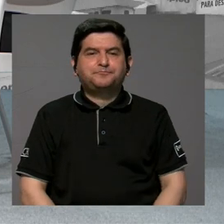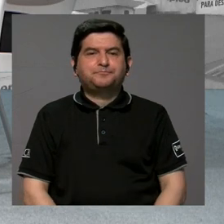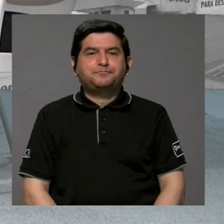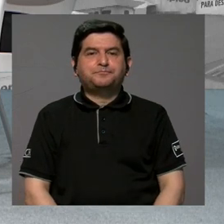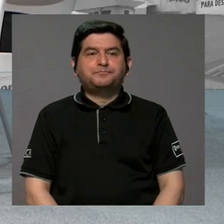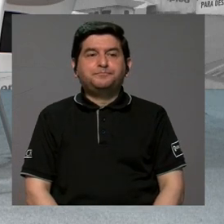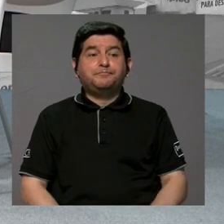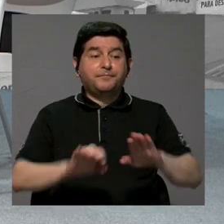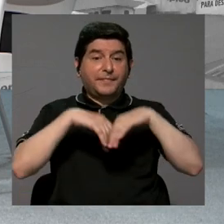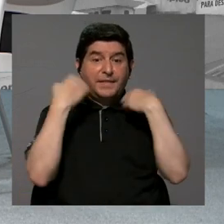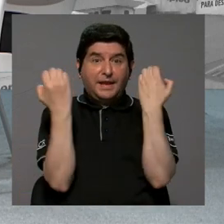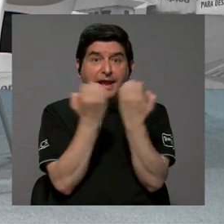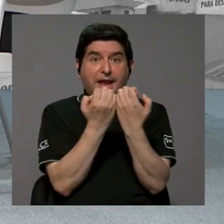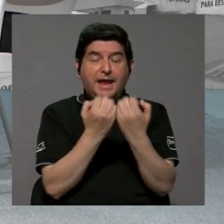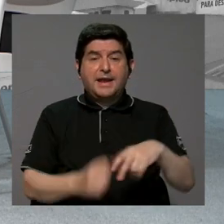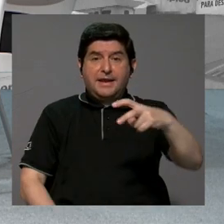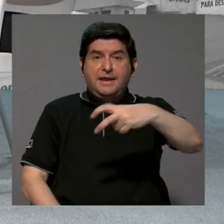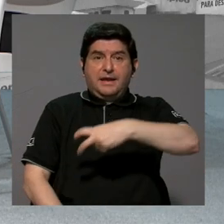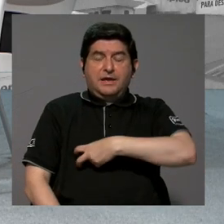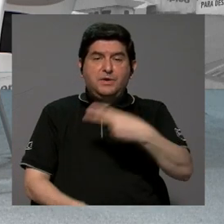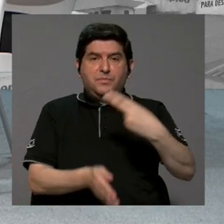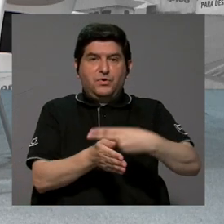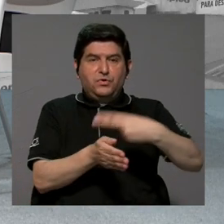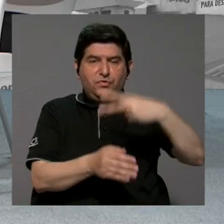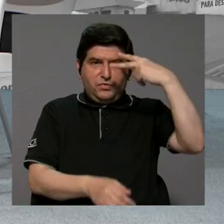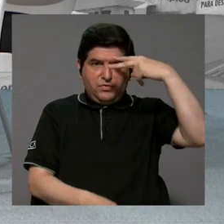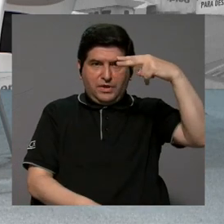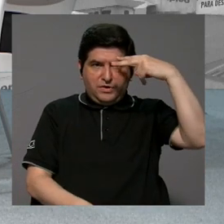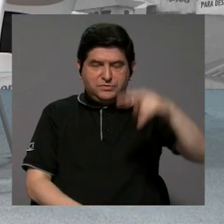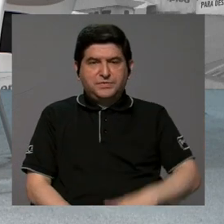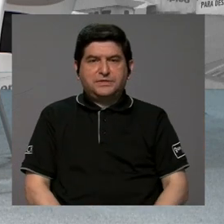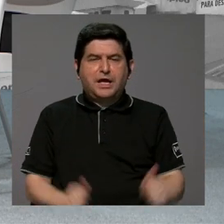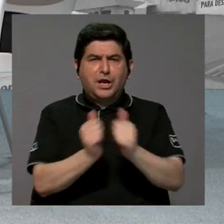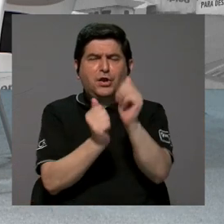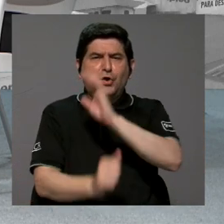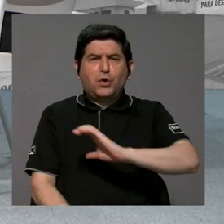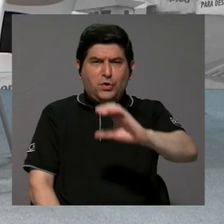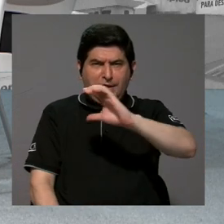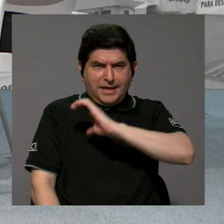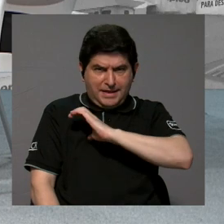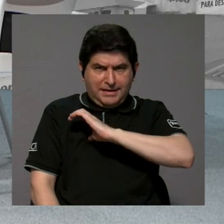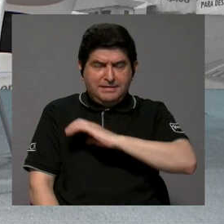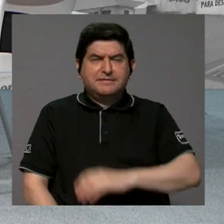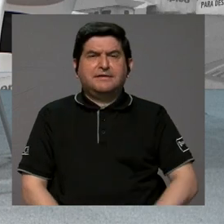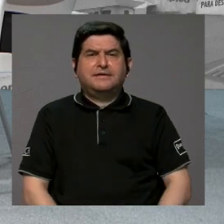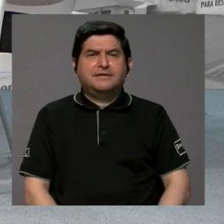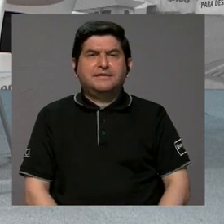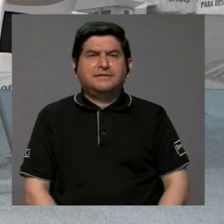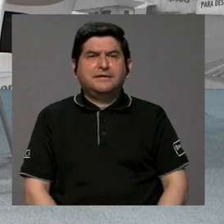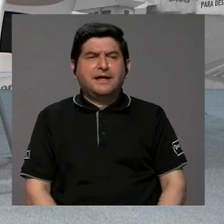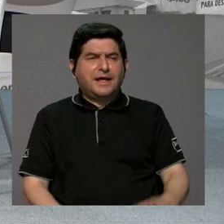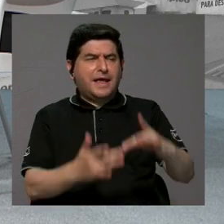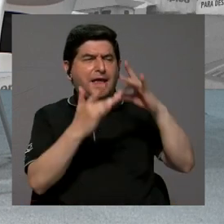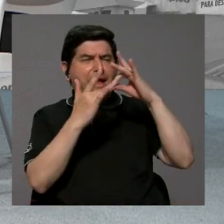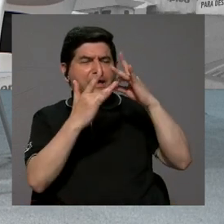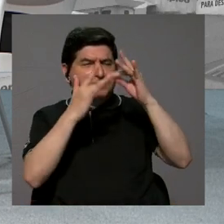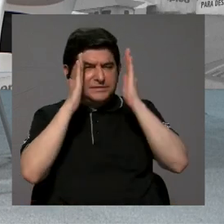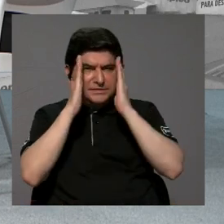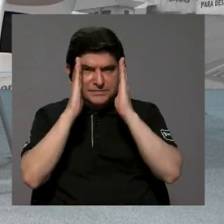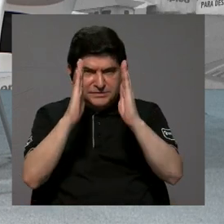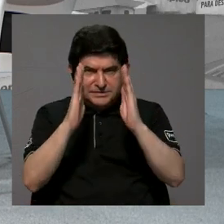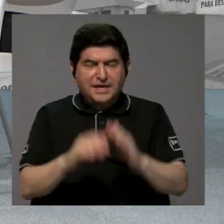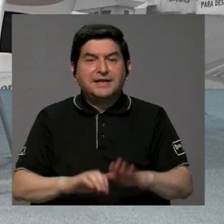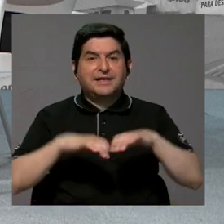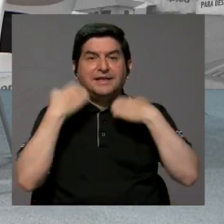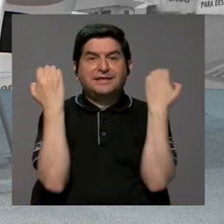creo que como el equipo de trasplante del Hospital México, con la calidad, con la especialización que